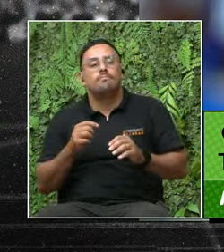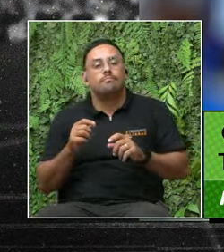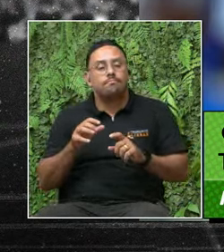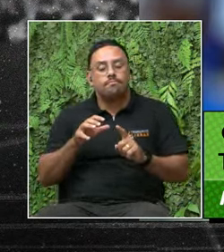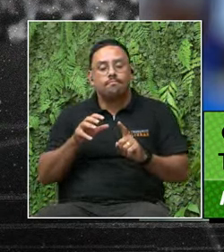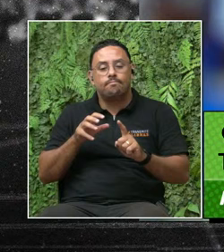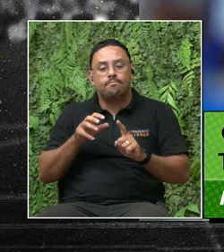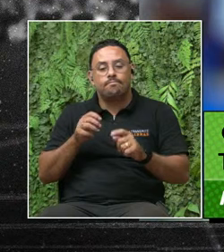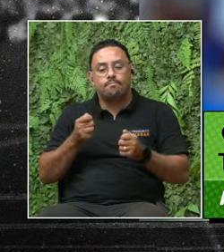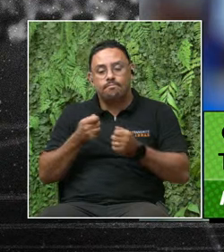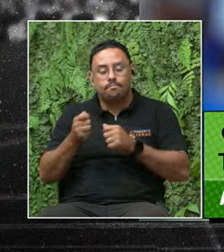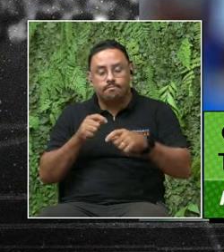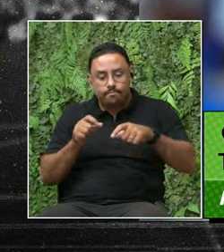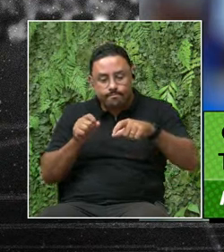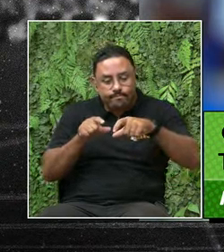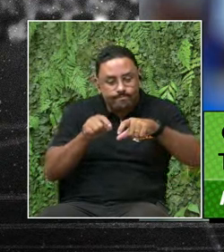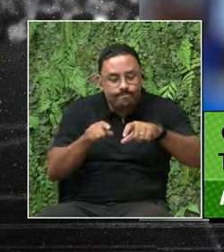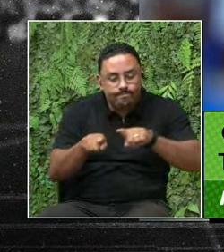lactoria